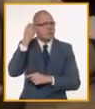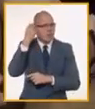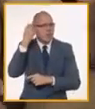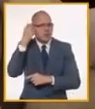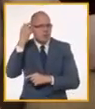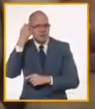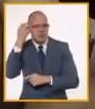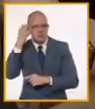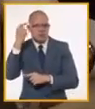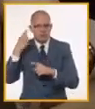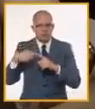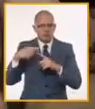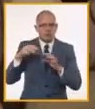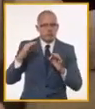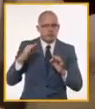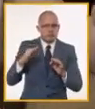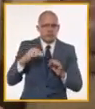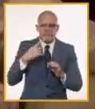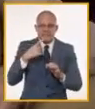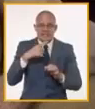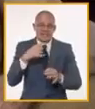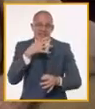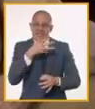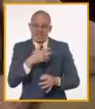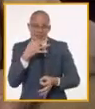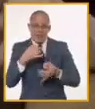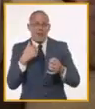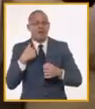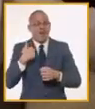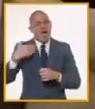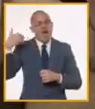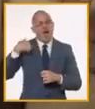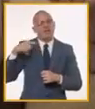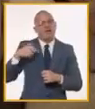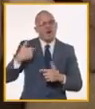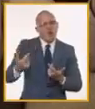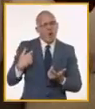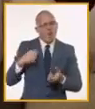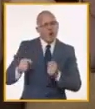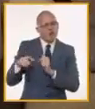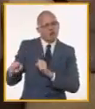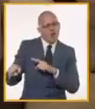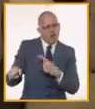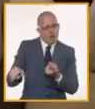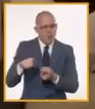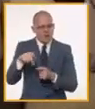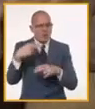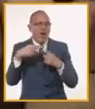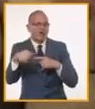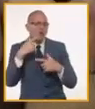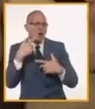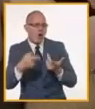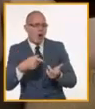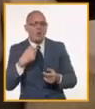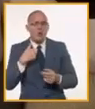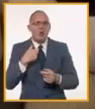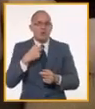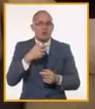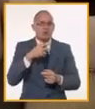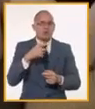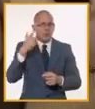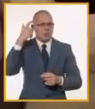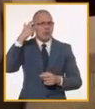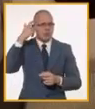la enseñanza. Mira, aquí me pasó esto, acá pasó lo otro. Cómo controlar. Él parecía que no, pero